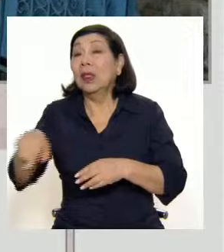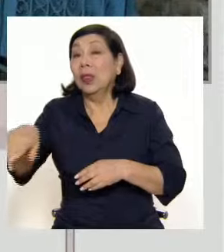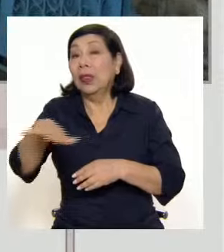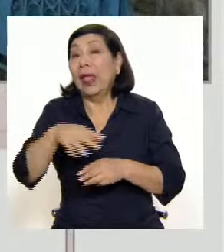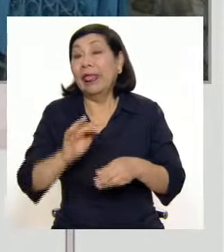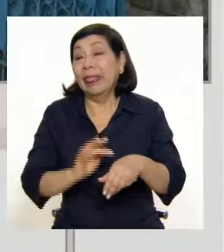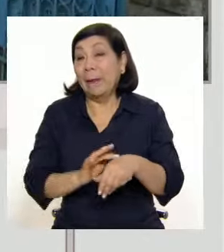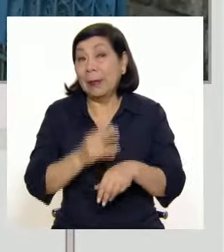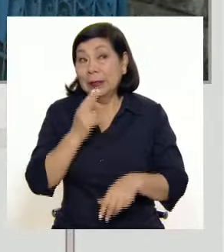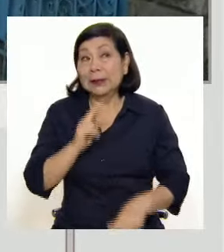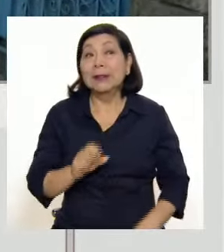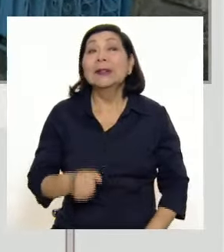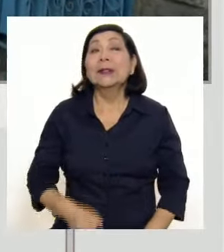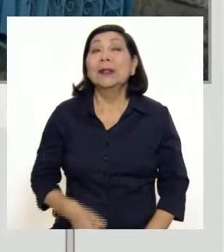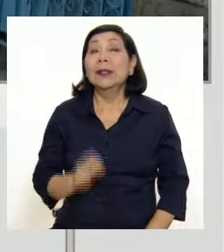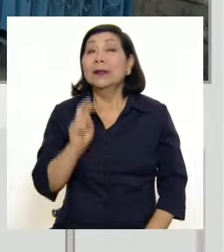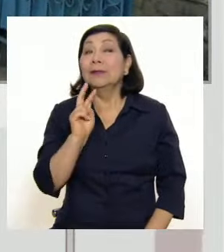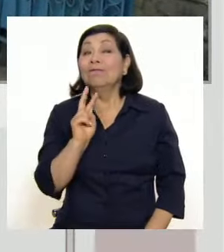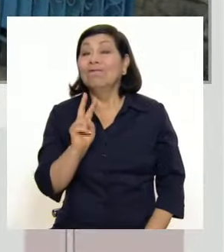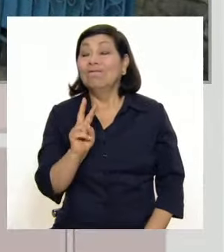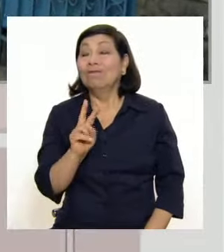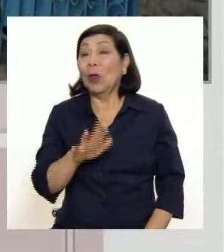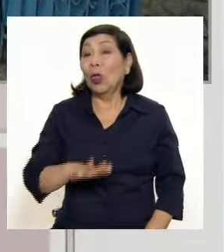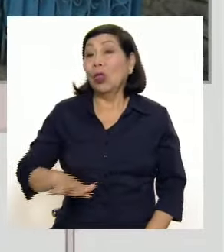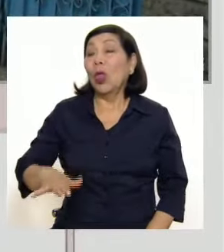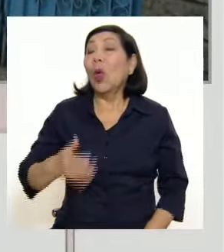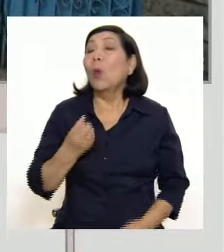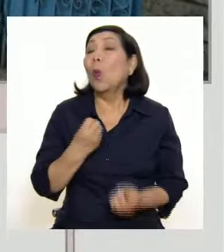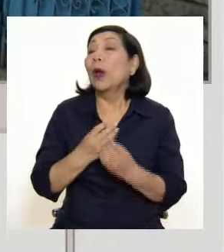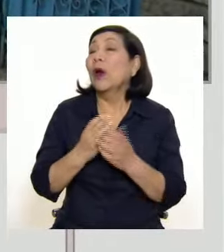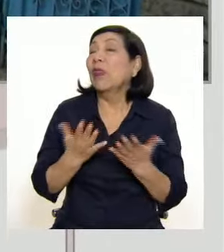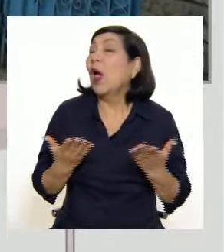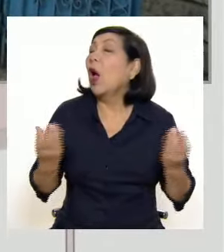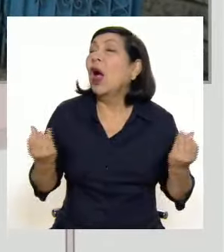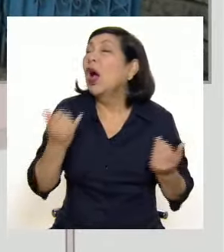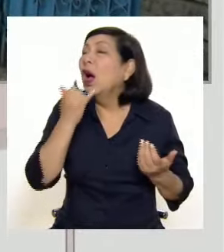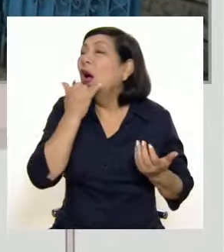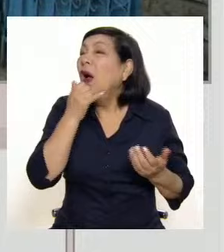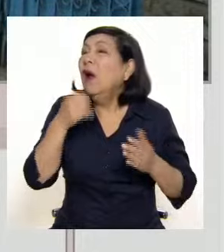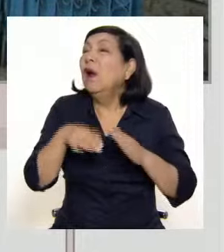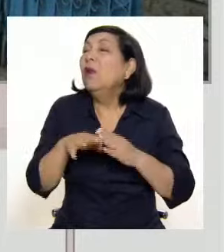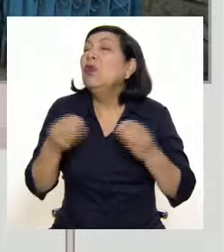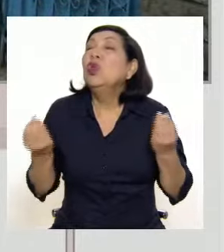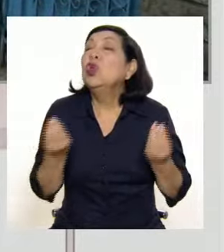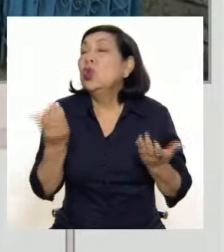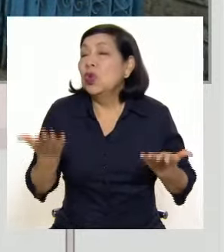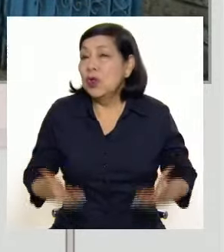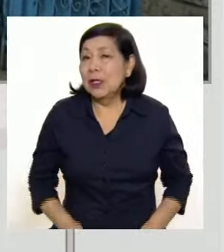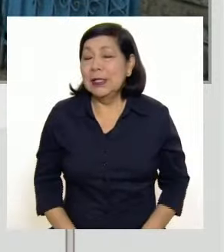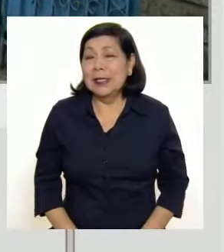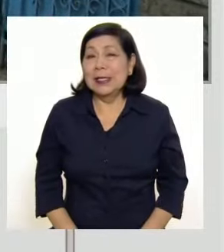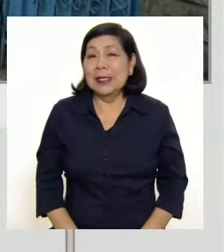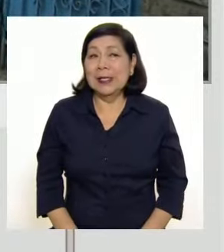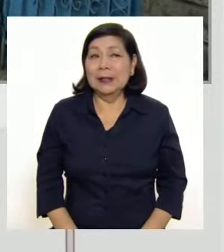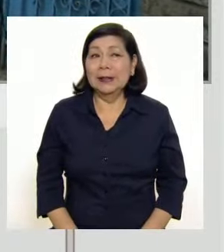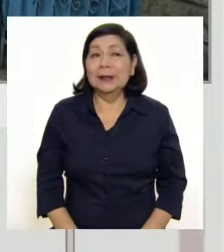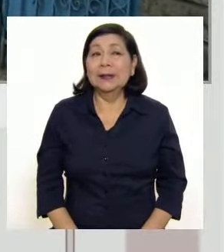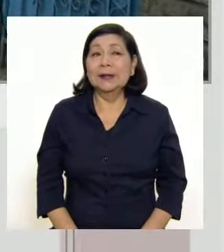desde muy temprano al lugar. Así es, ya lo estamos viendo en pantalla. Ayatola, ¿cómo estás? Muy buenos días. Una actualización de la información. Ayatola.